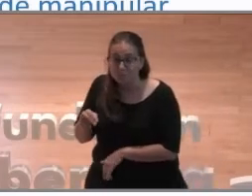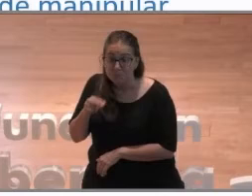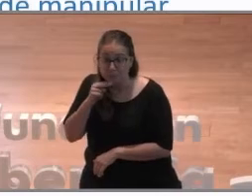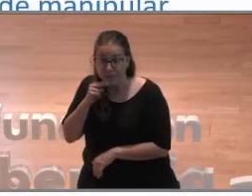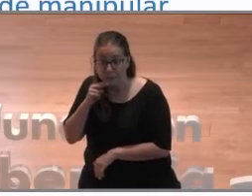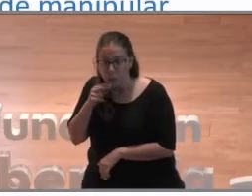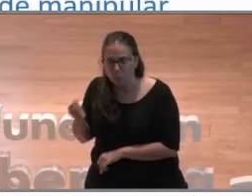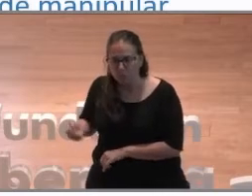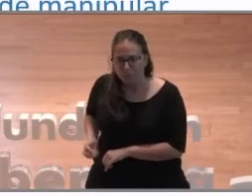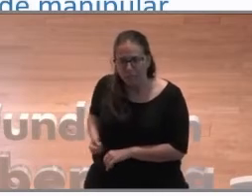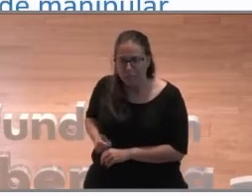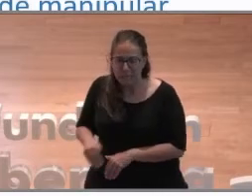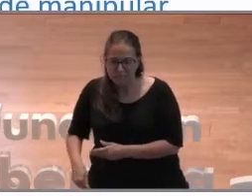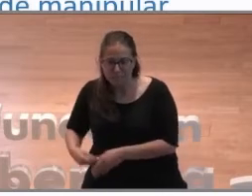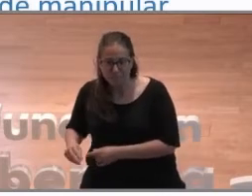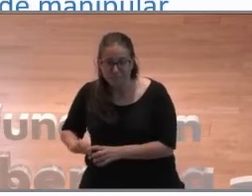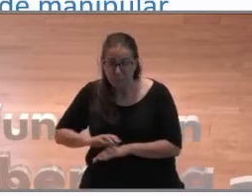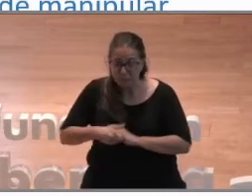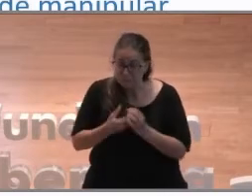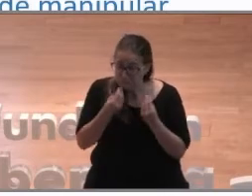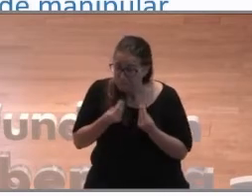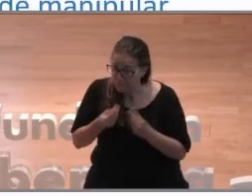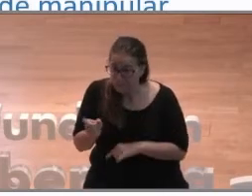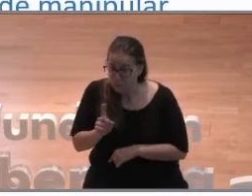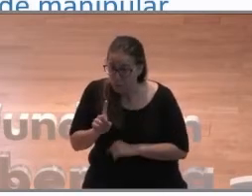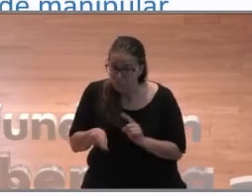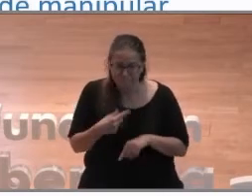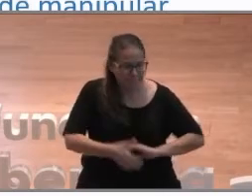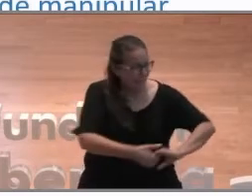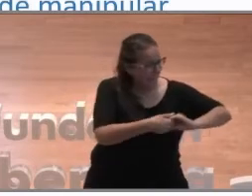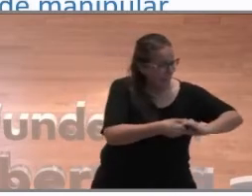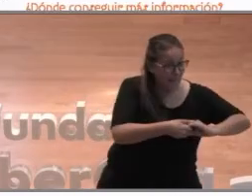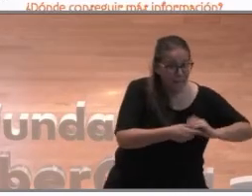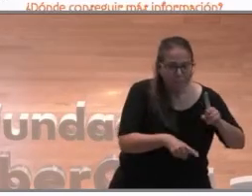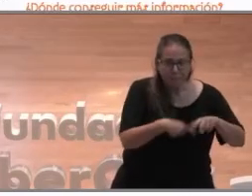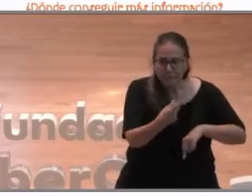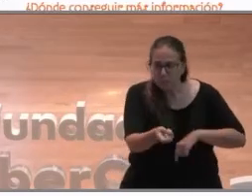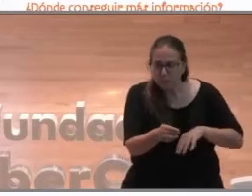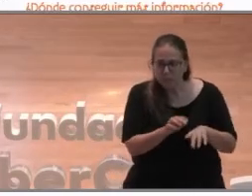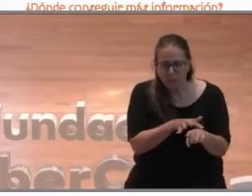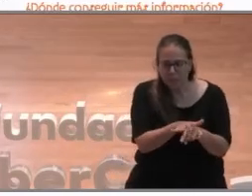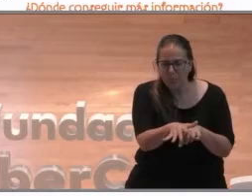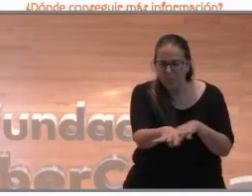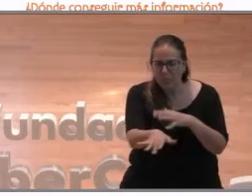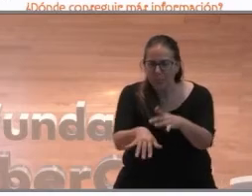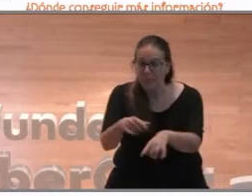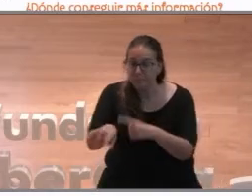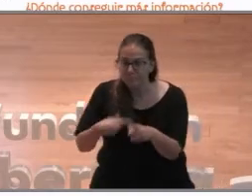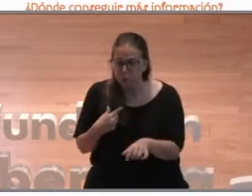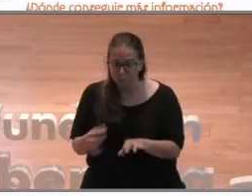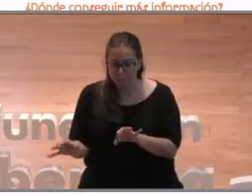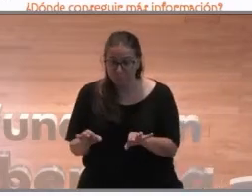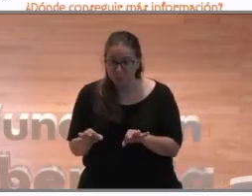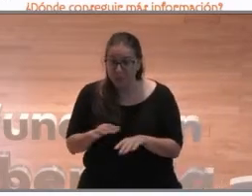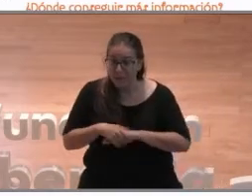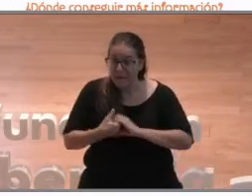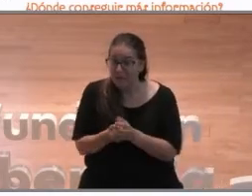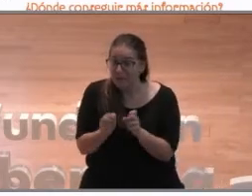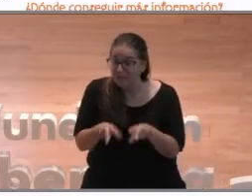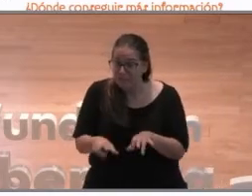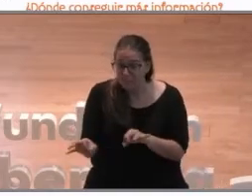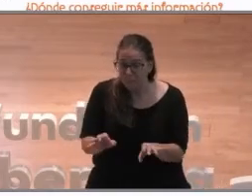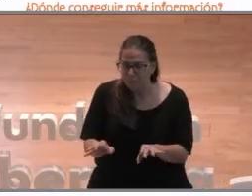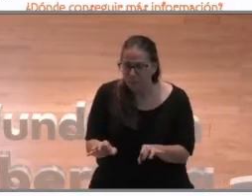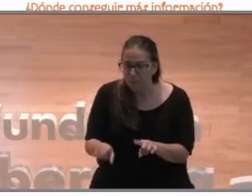nos saluda efusivamente, nuestra mano luego va a la boca y ahí ya tenemos el germen en nuestro aparato digestivo. Entonces, cuando tenemos